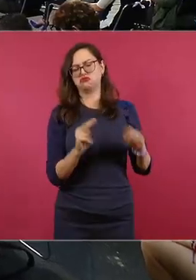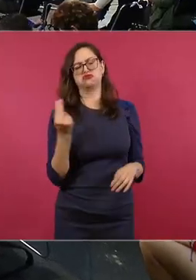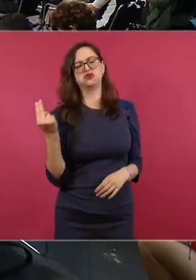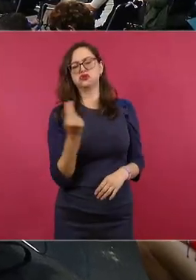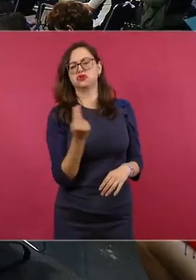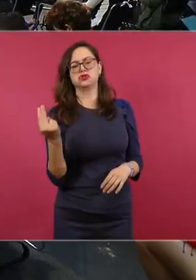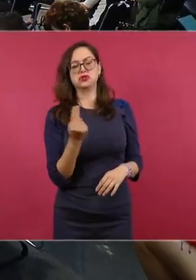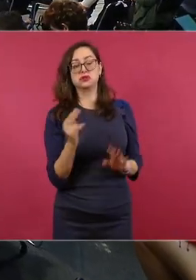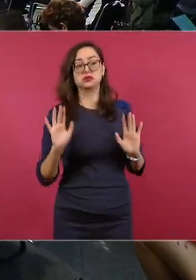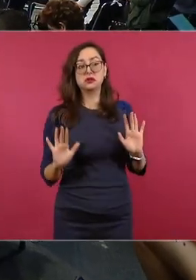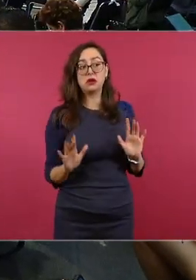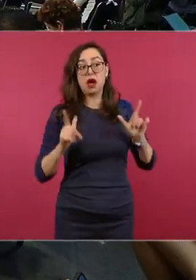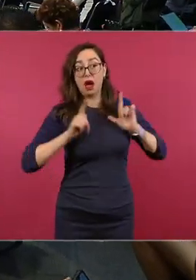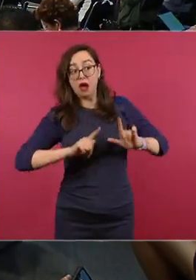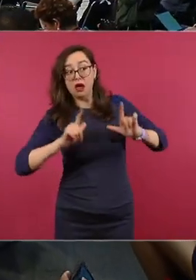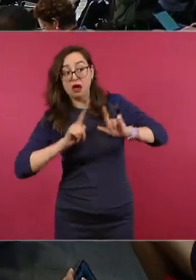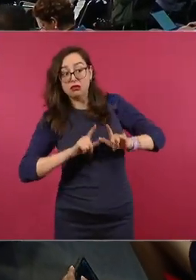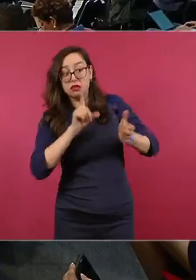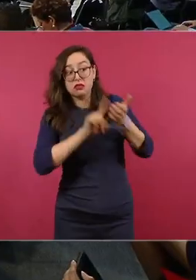que nos digas si fue